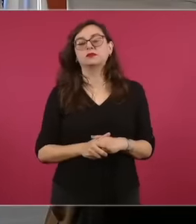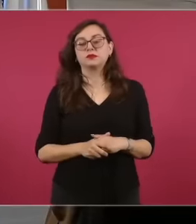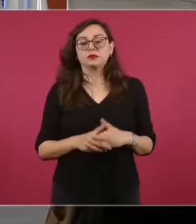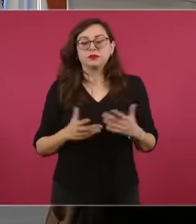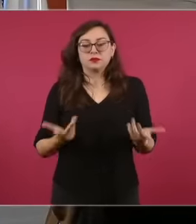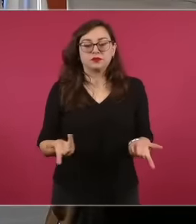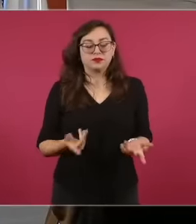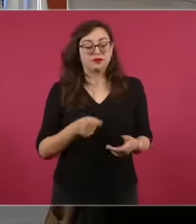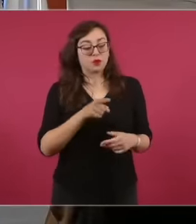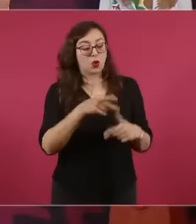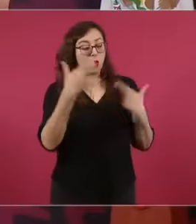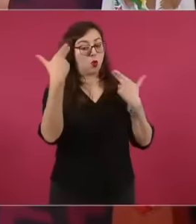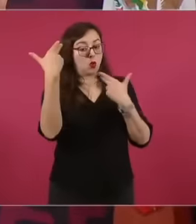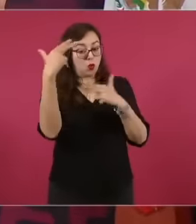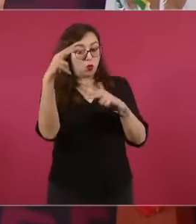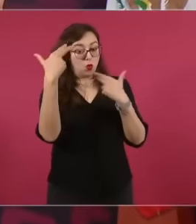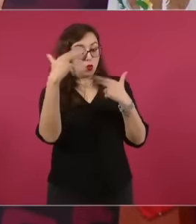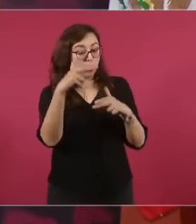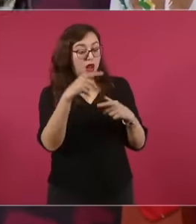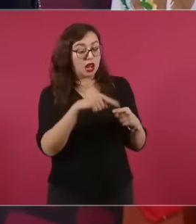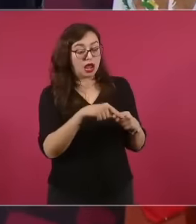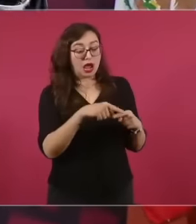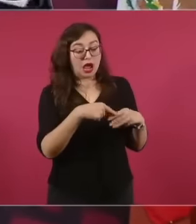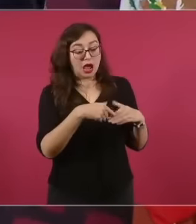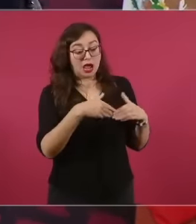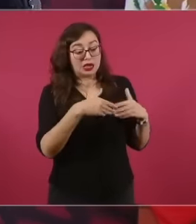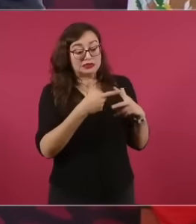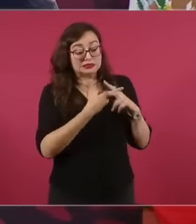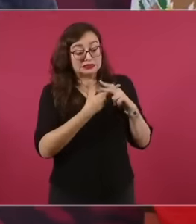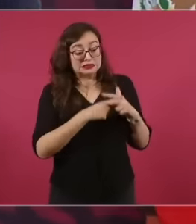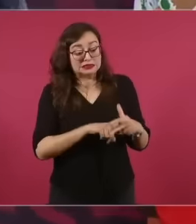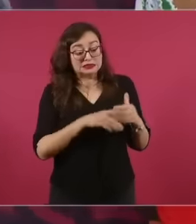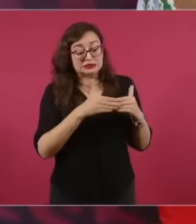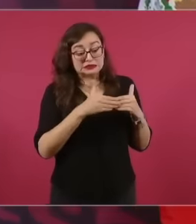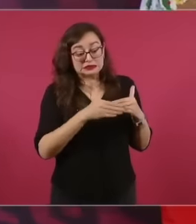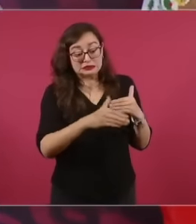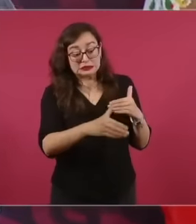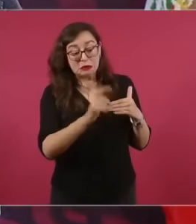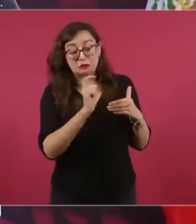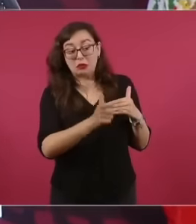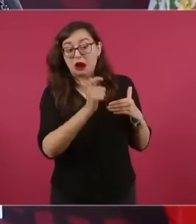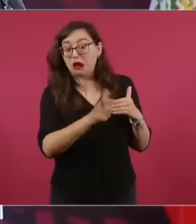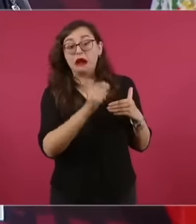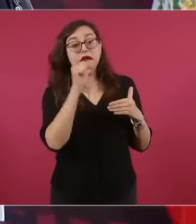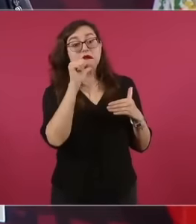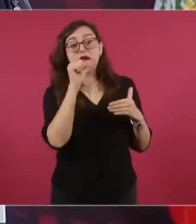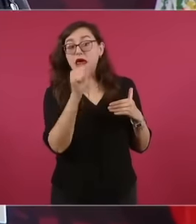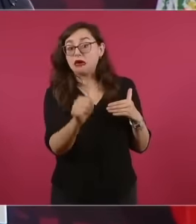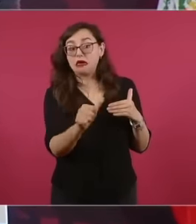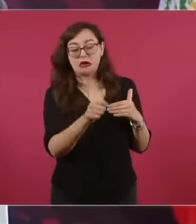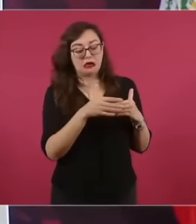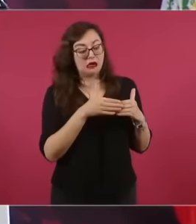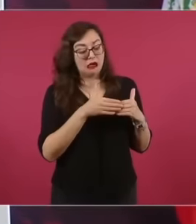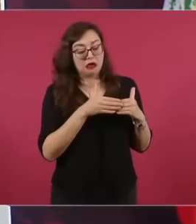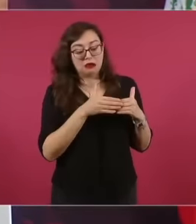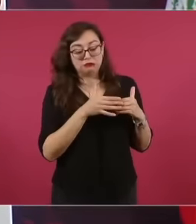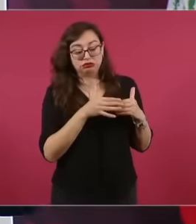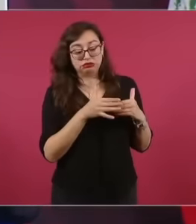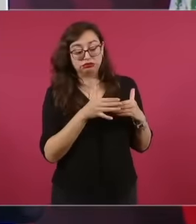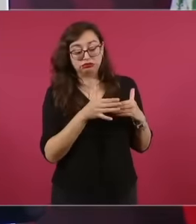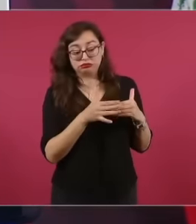se cobran los salarios? Tan es así que cuando se levanta la huelga, cuando se llega a un